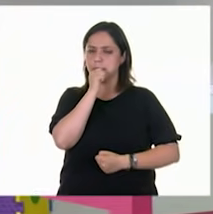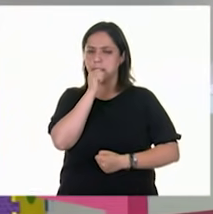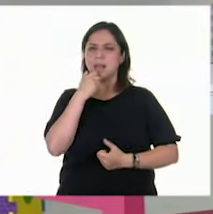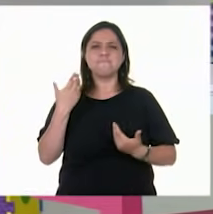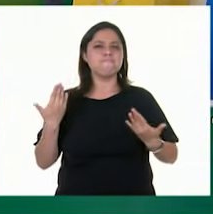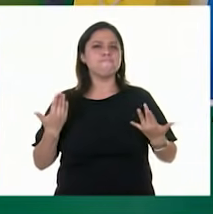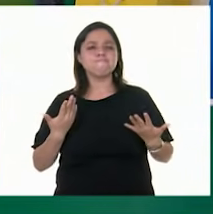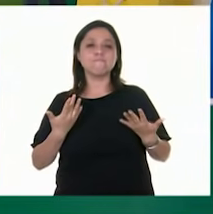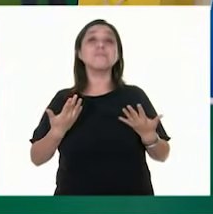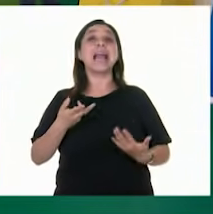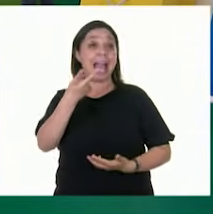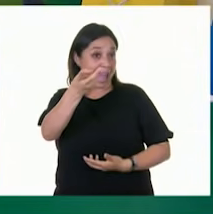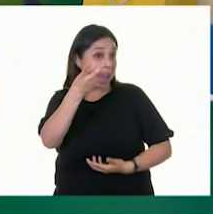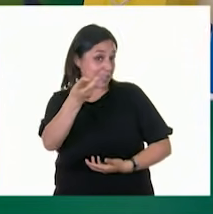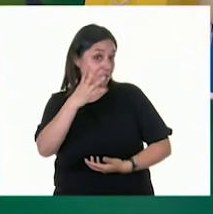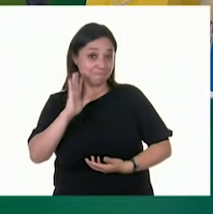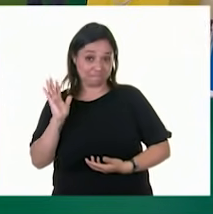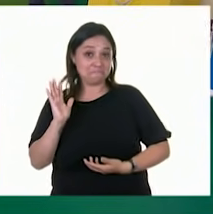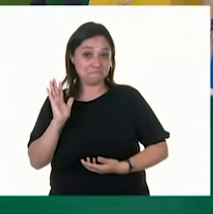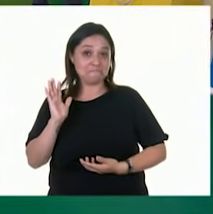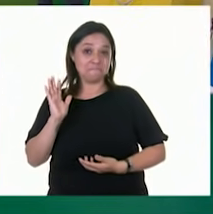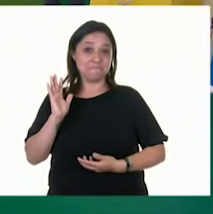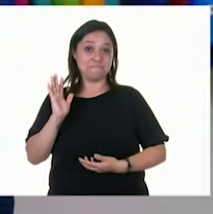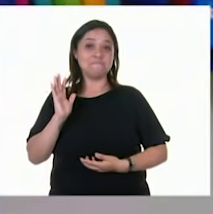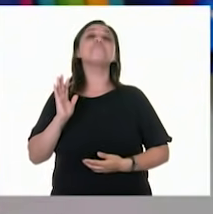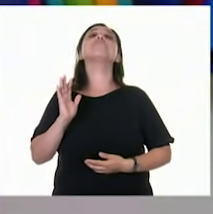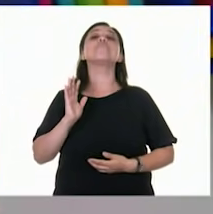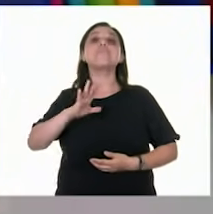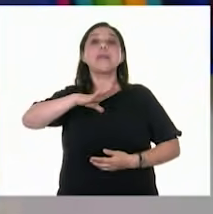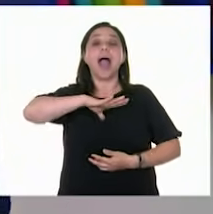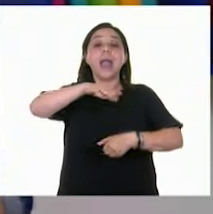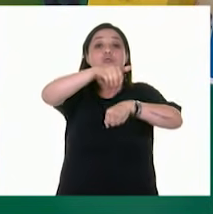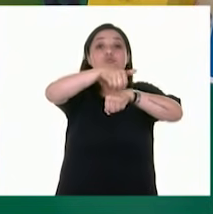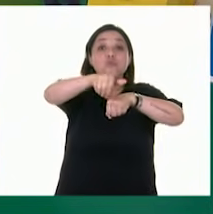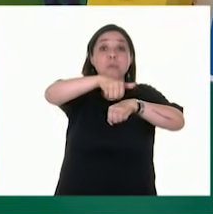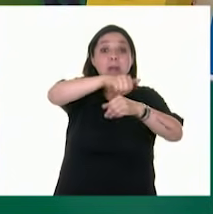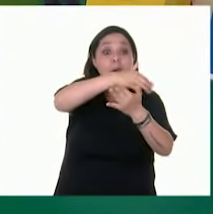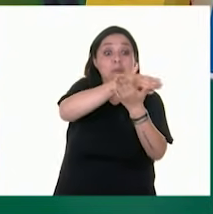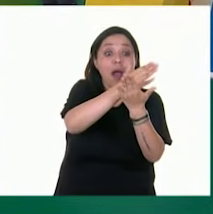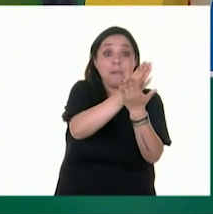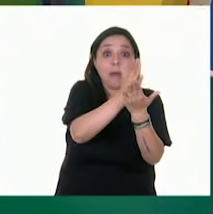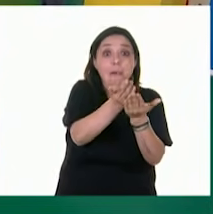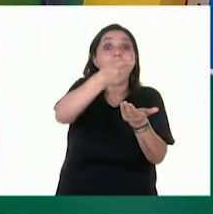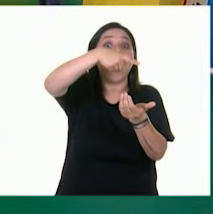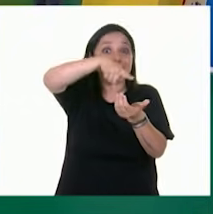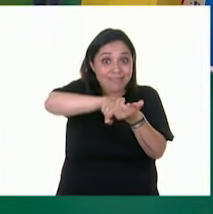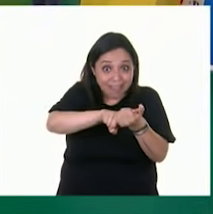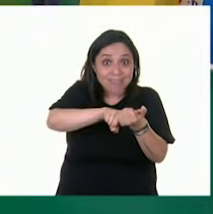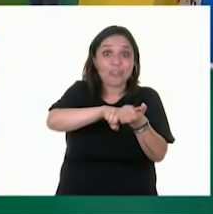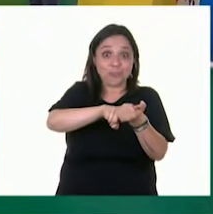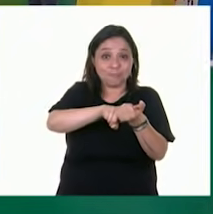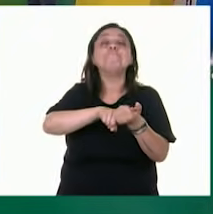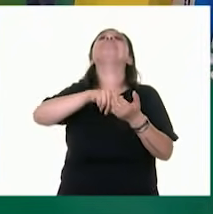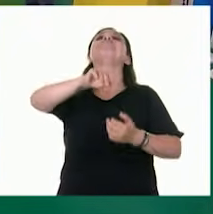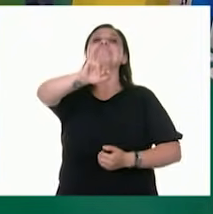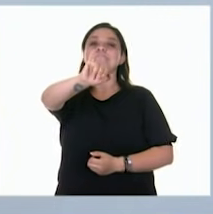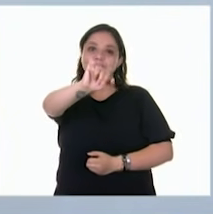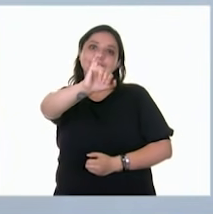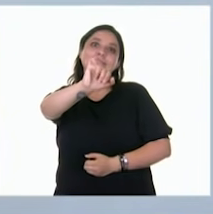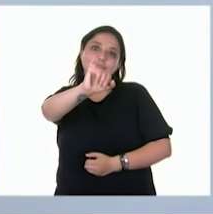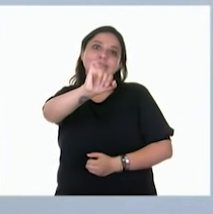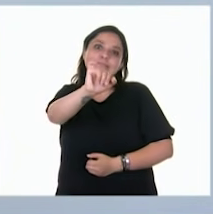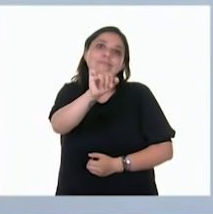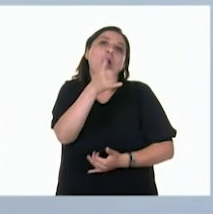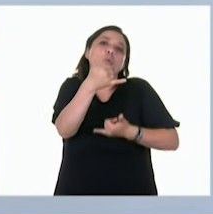¿Qué más? Exacto, ya lo dije, ya lo comentabas. Hay fracciones en nuestro gato. ¡Sí! Obviamente, porque es un gato